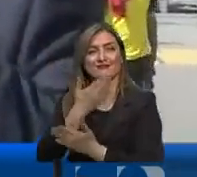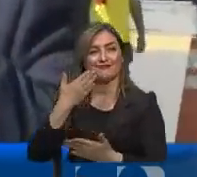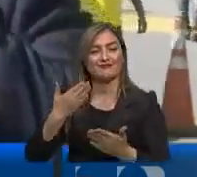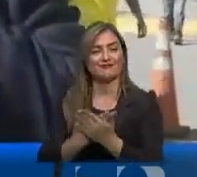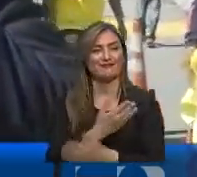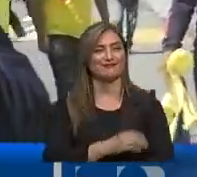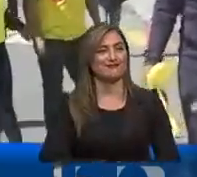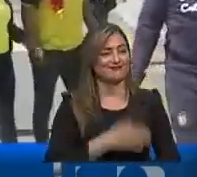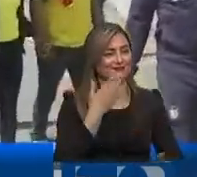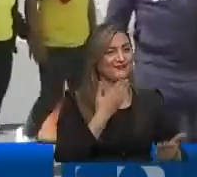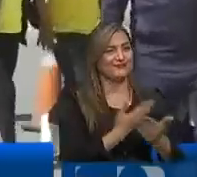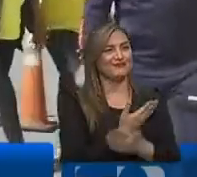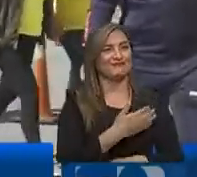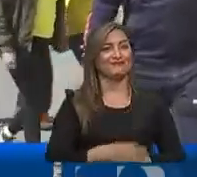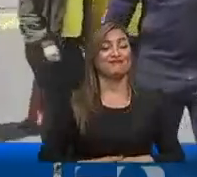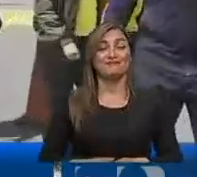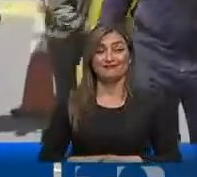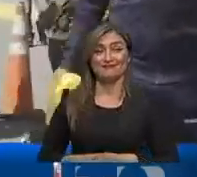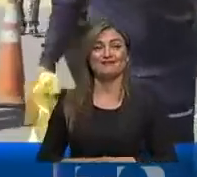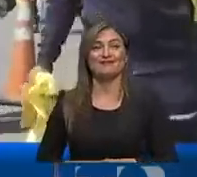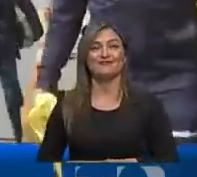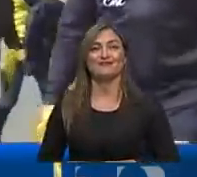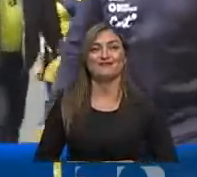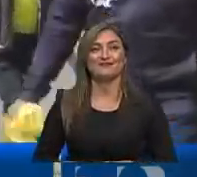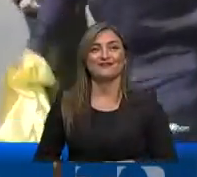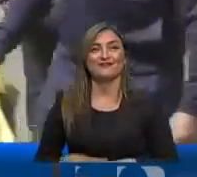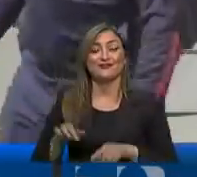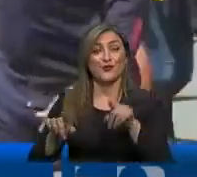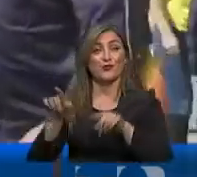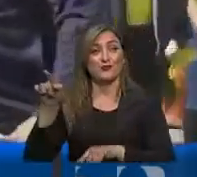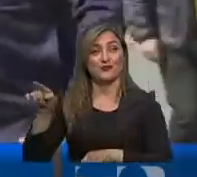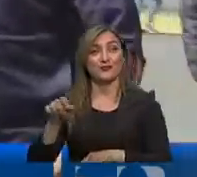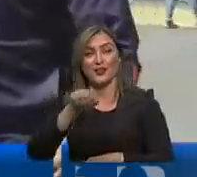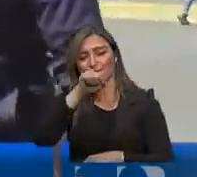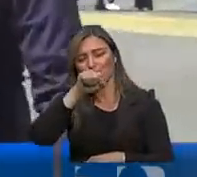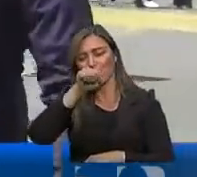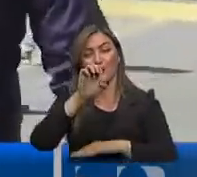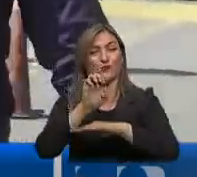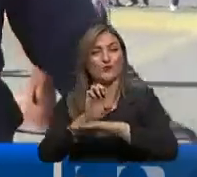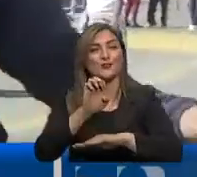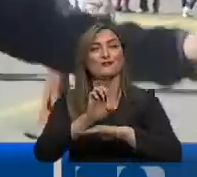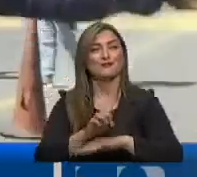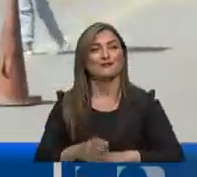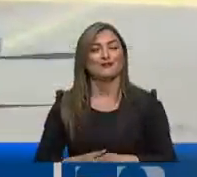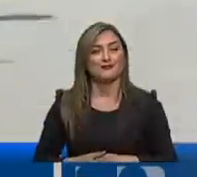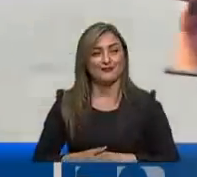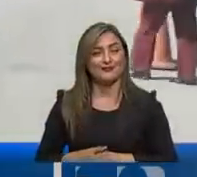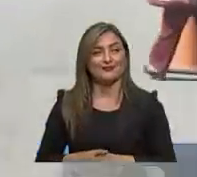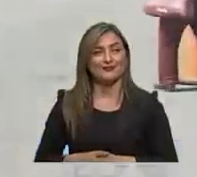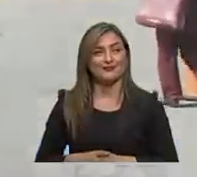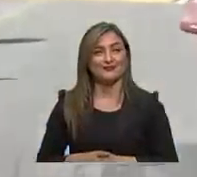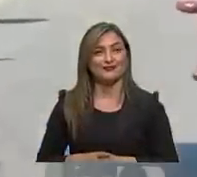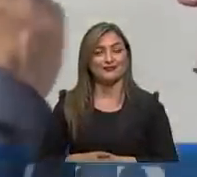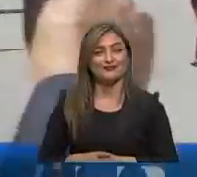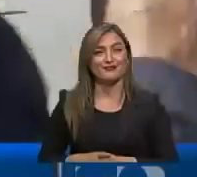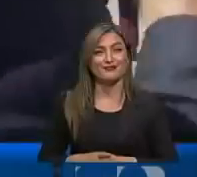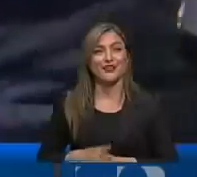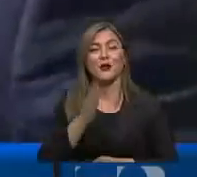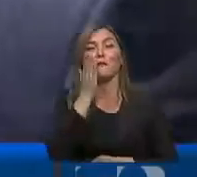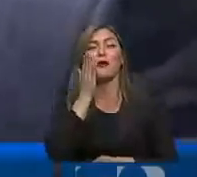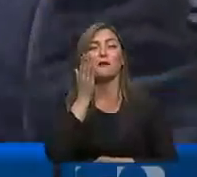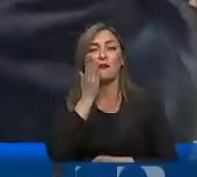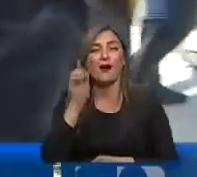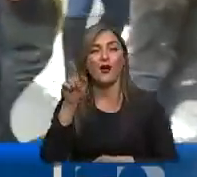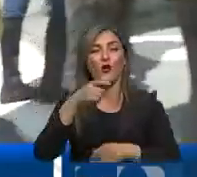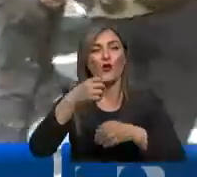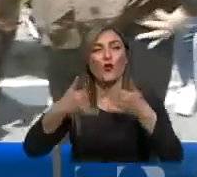gracias. Muchísimas gracias. Muchas gracias. A ver, por acá van llegando, acá están los hinchas ecuatorianos. Aquí tenemos, por favor, la madre de Sarmiento. A ver, la madre de